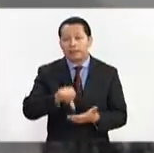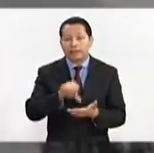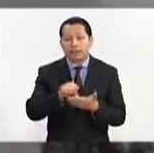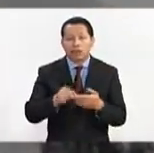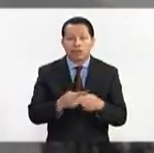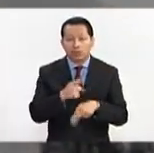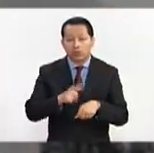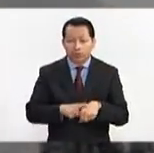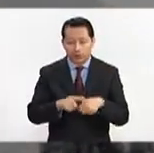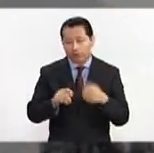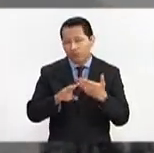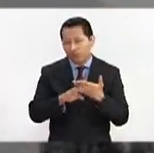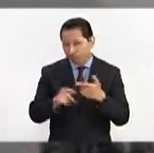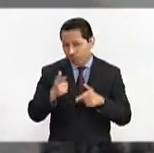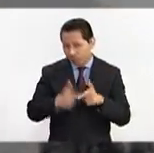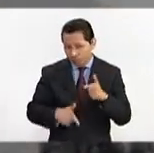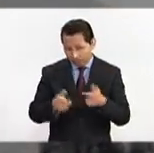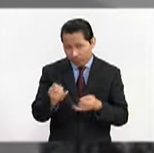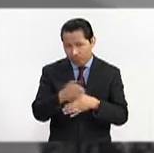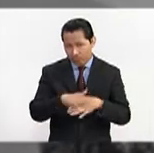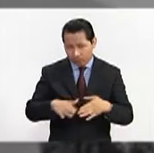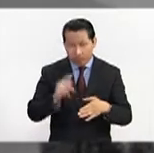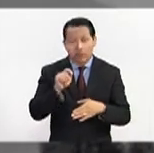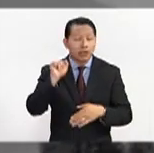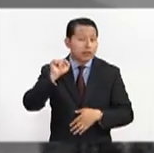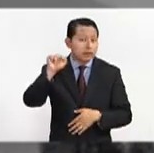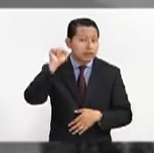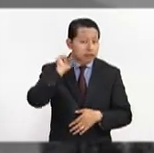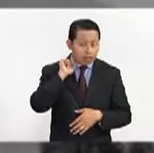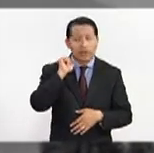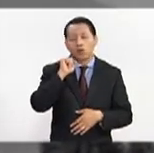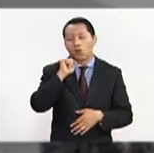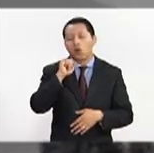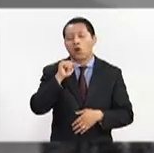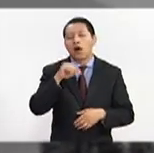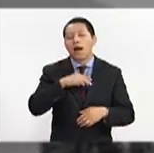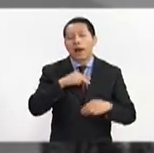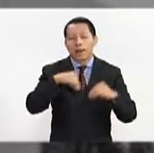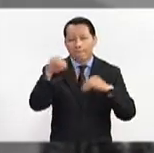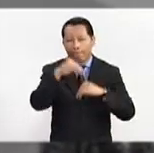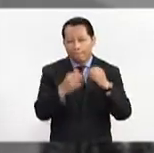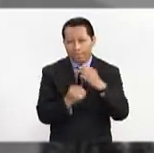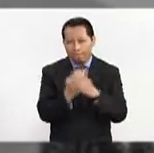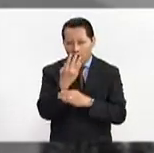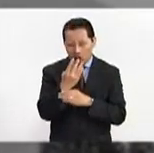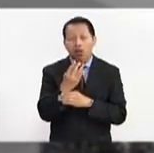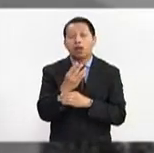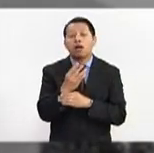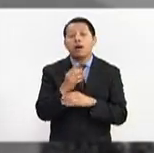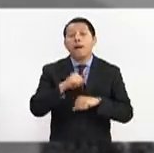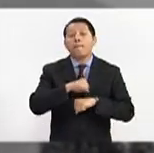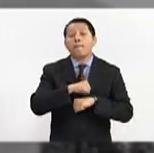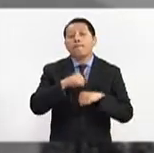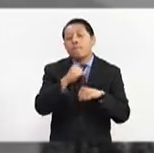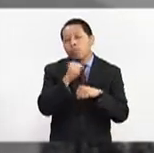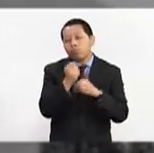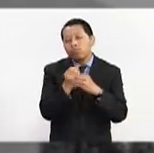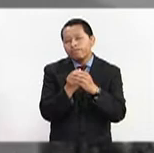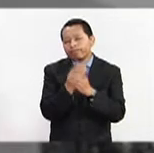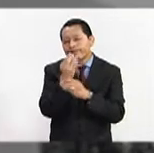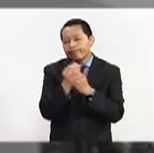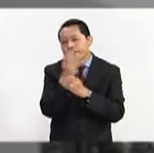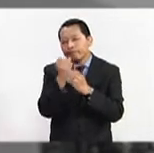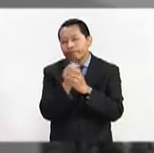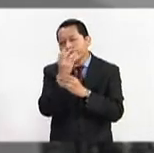Nacional de Prevención de Desastres informó que la noche del sábado, el volcán Popocatépetl registró una explosión que produjo la emisión de